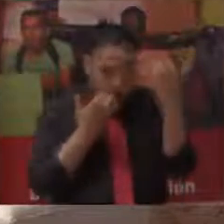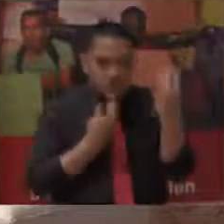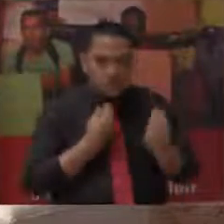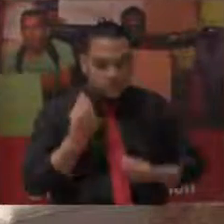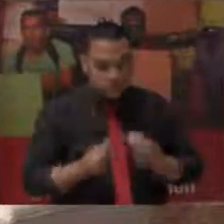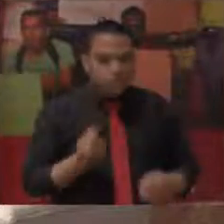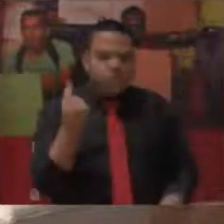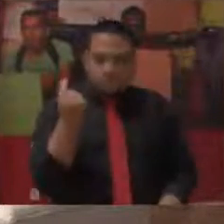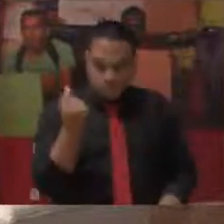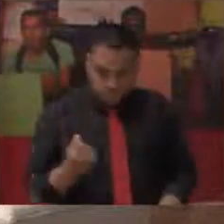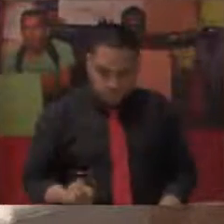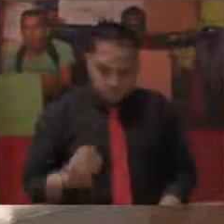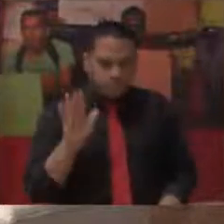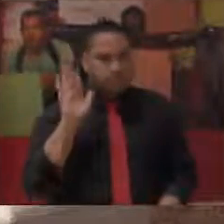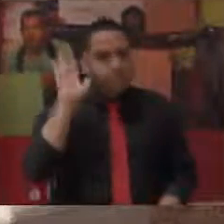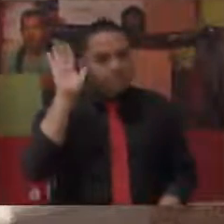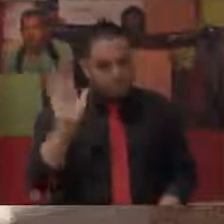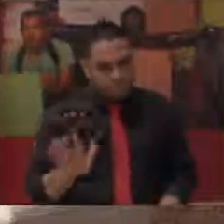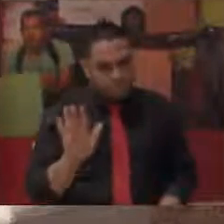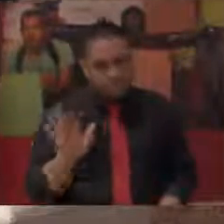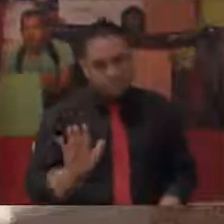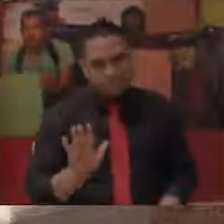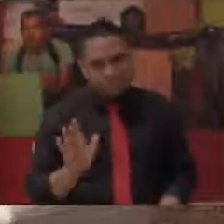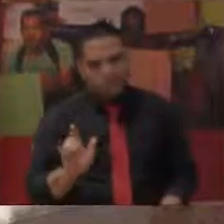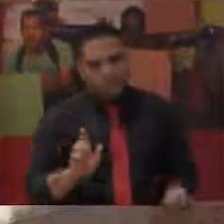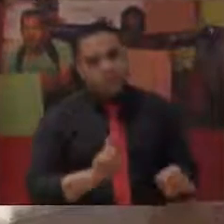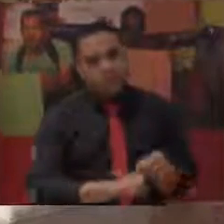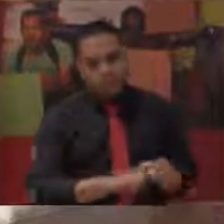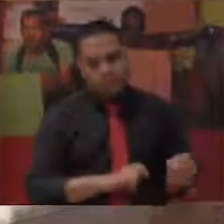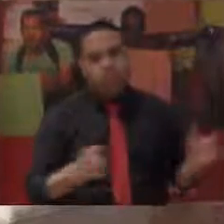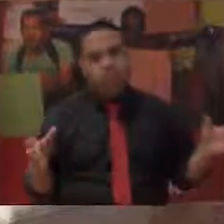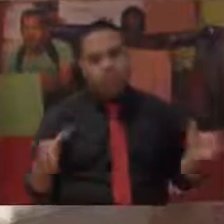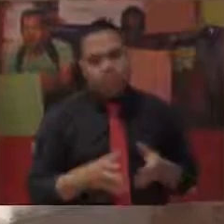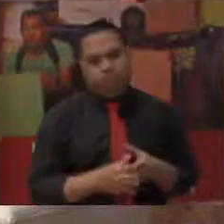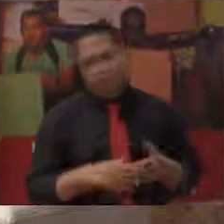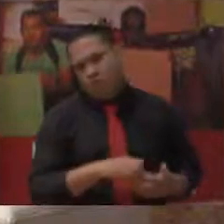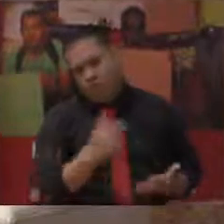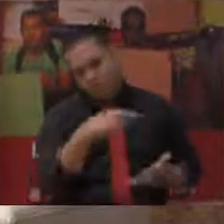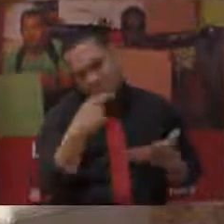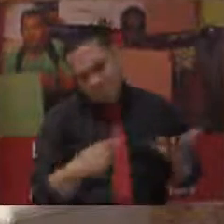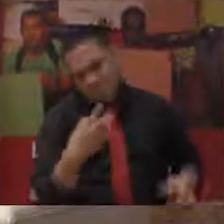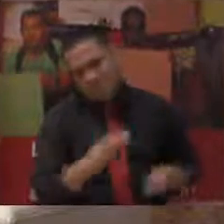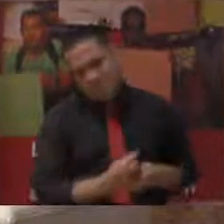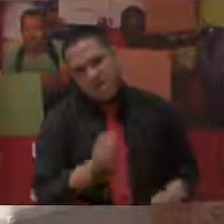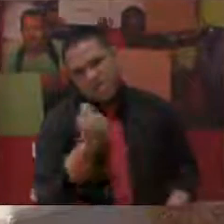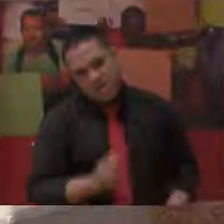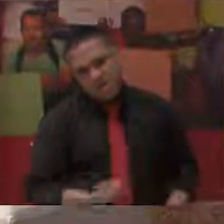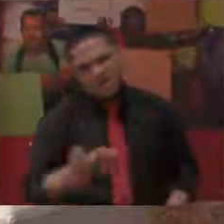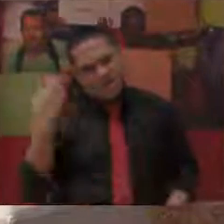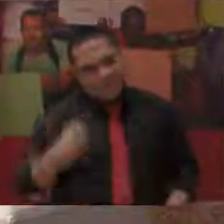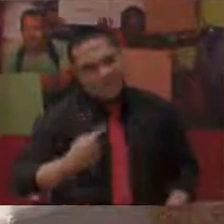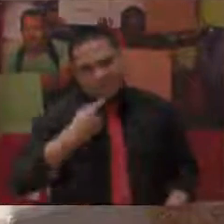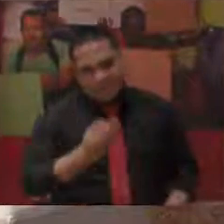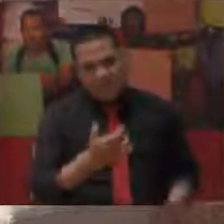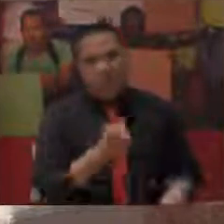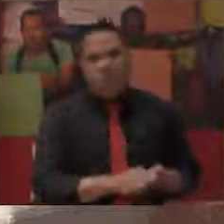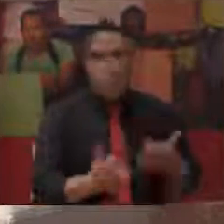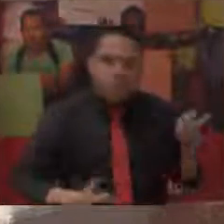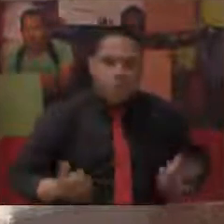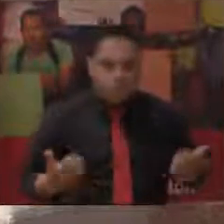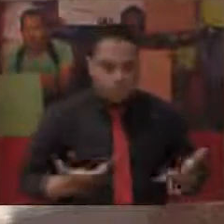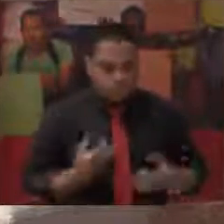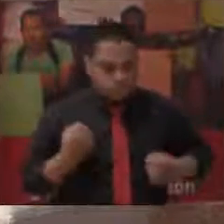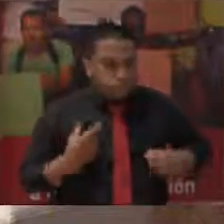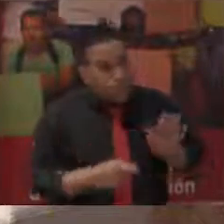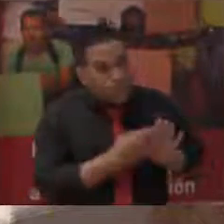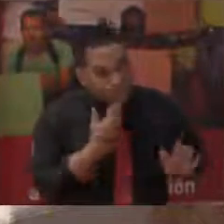base de su pertenencia al grupo. Y aquí pues vendrían otros delitos conexos, como lo he venido mencionando, el porte ilegal, la